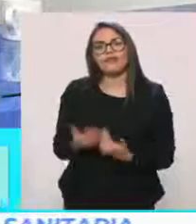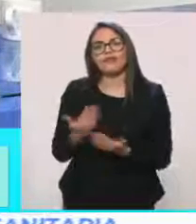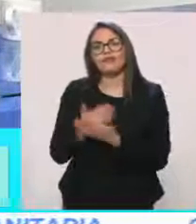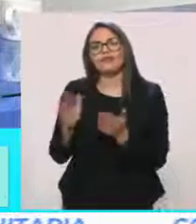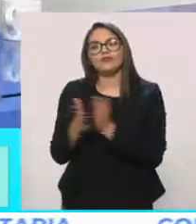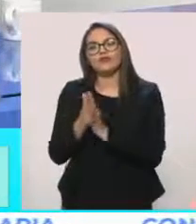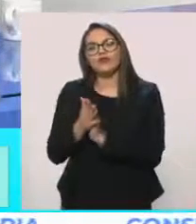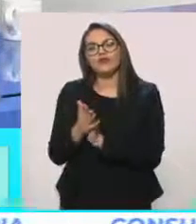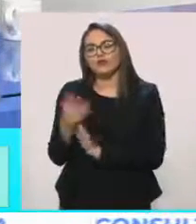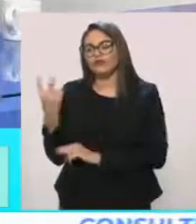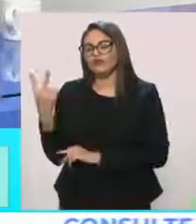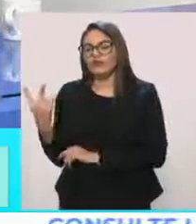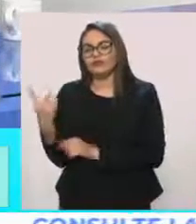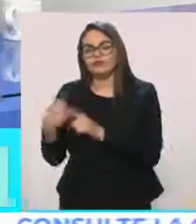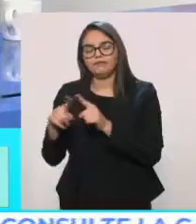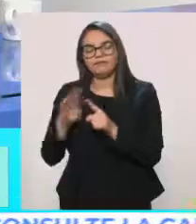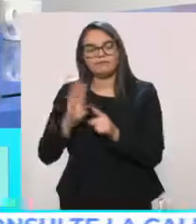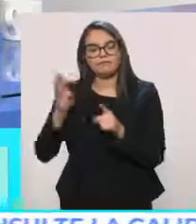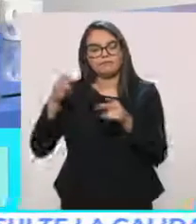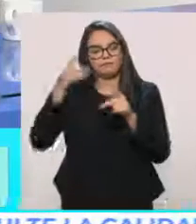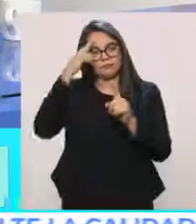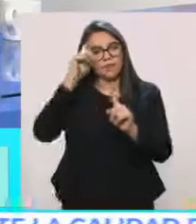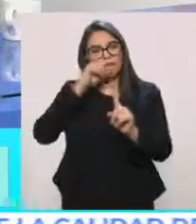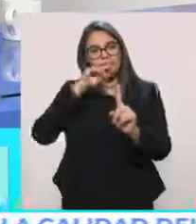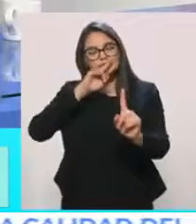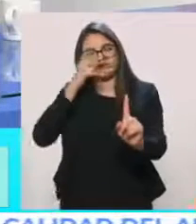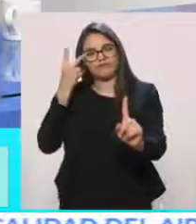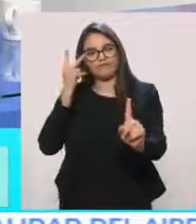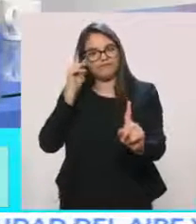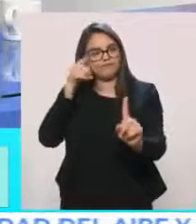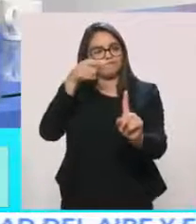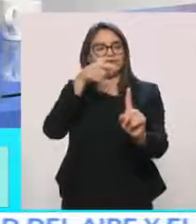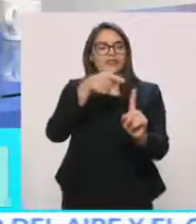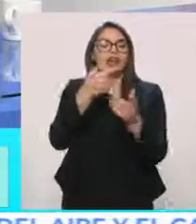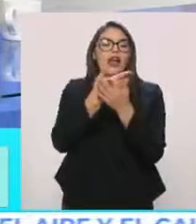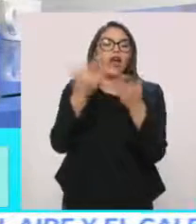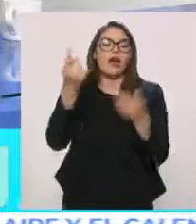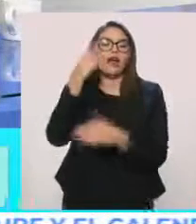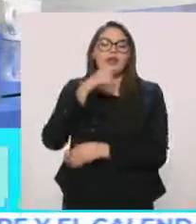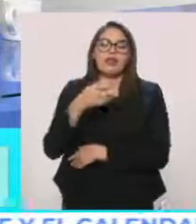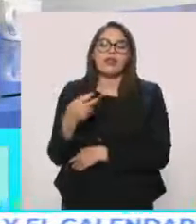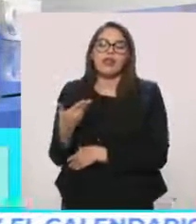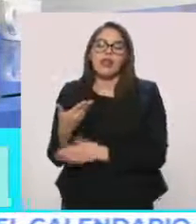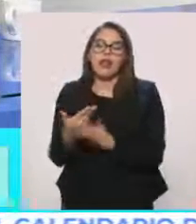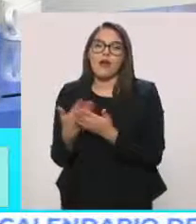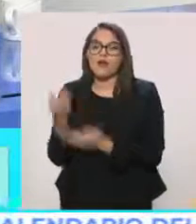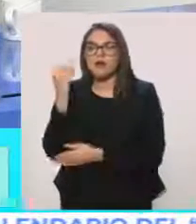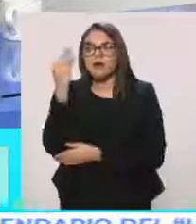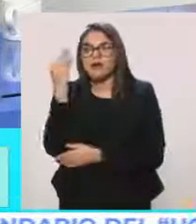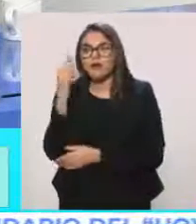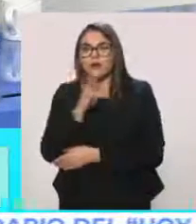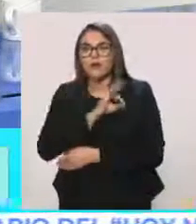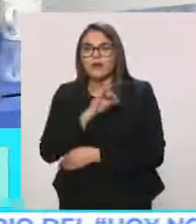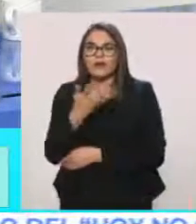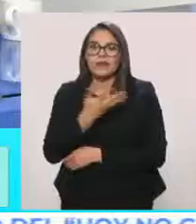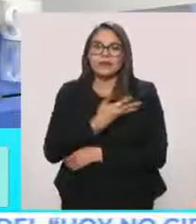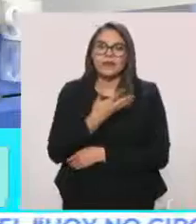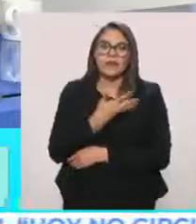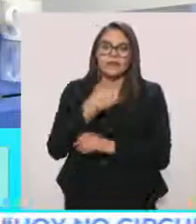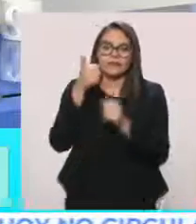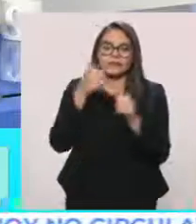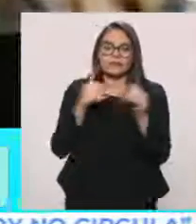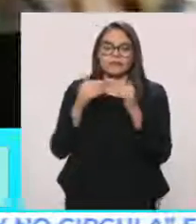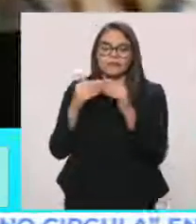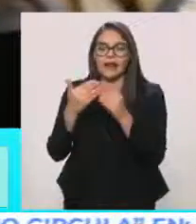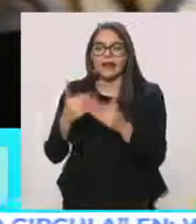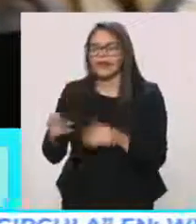dirección. En primer lugar, pues para aprovechar el tiempo que se tiene ahora con la exhortación a